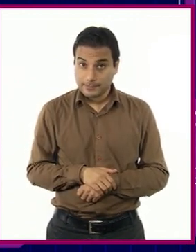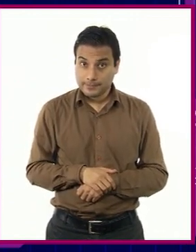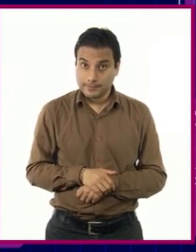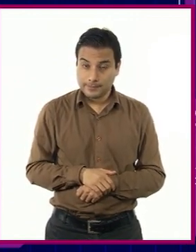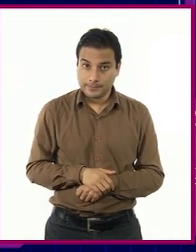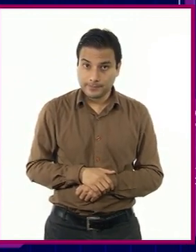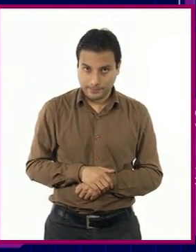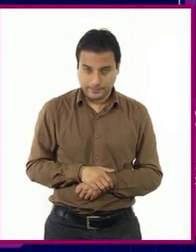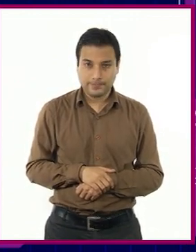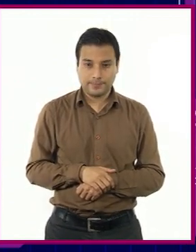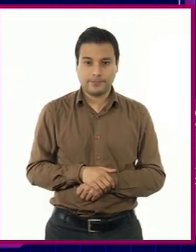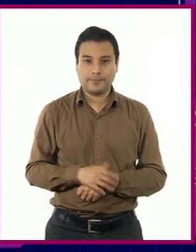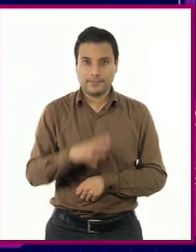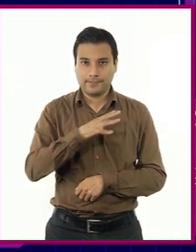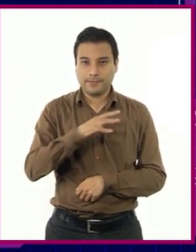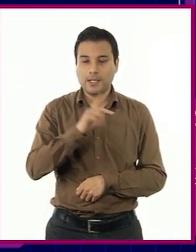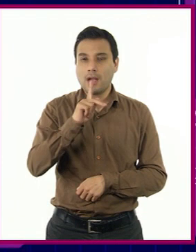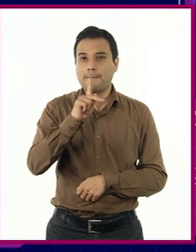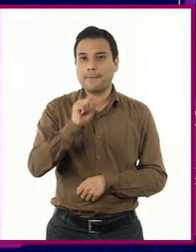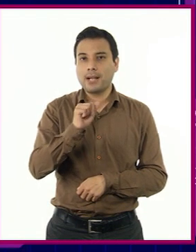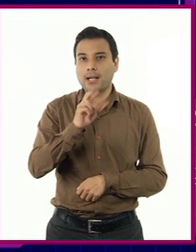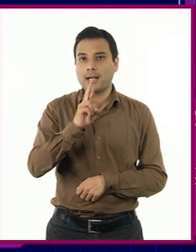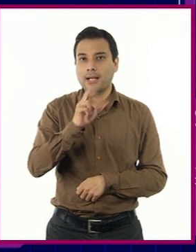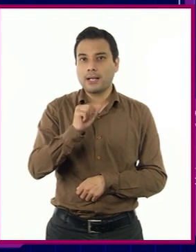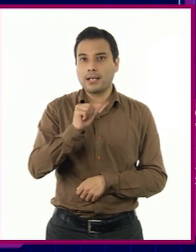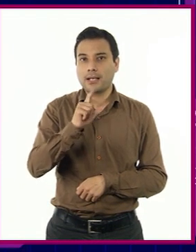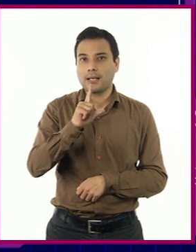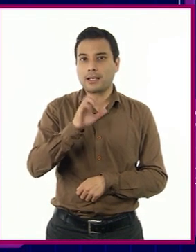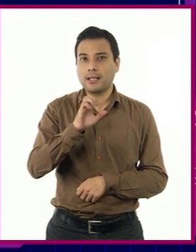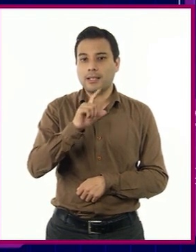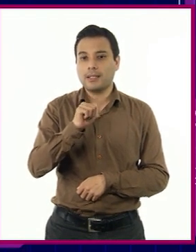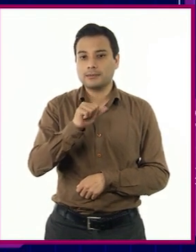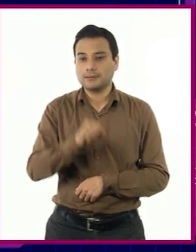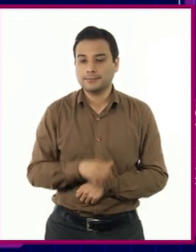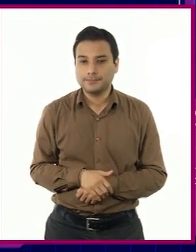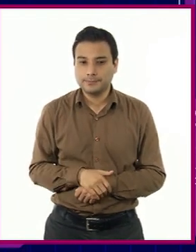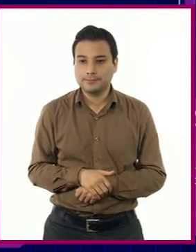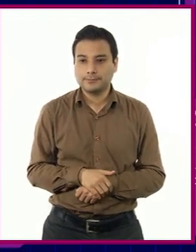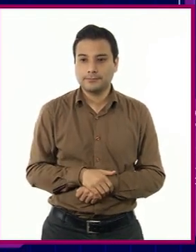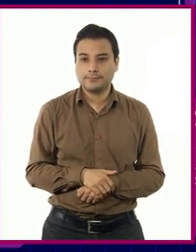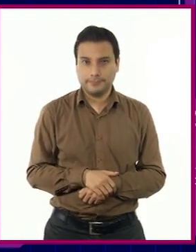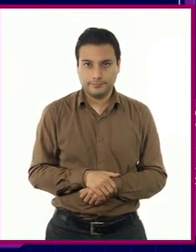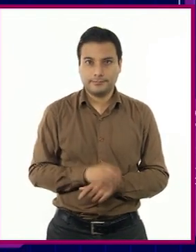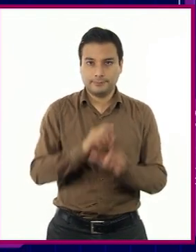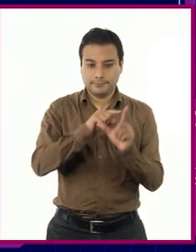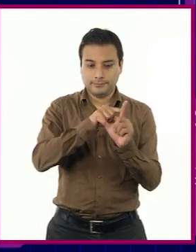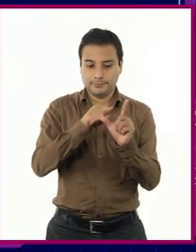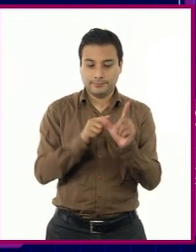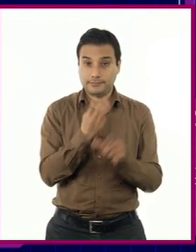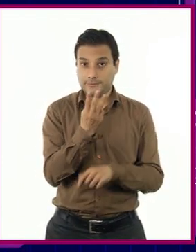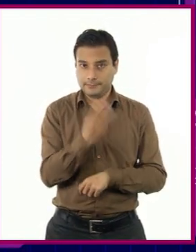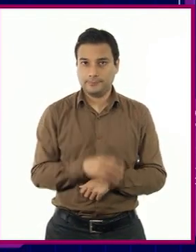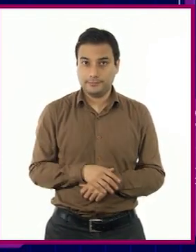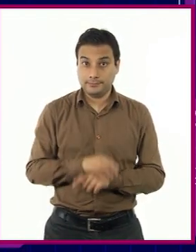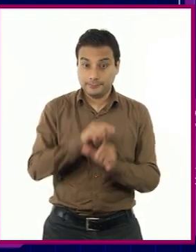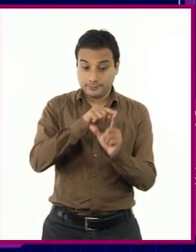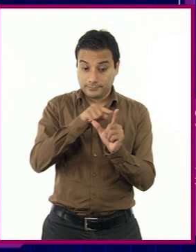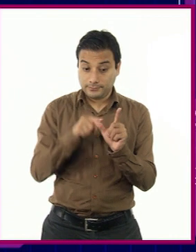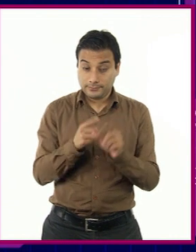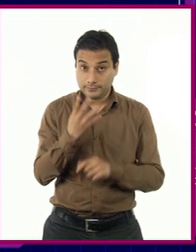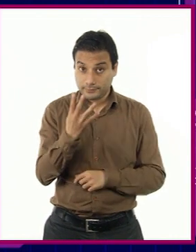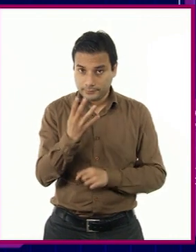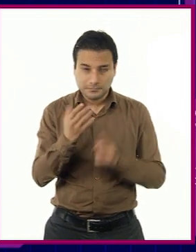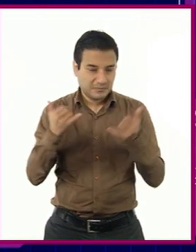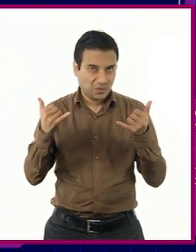la diagonal BD, por lo que el ángulo 3 es igual al ángulo 4 por